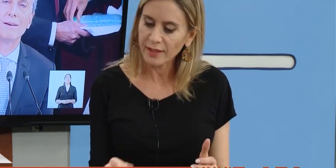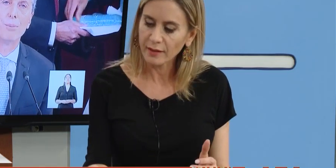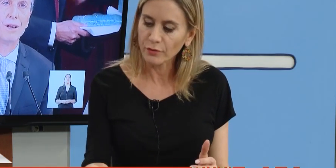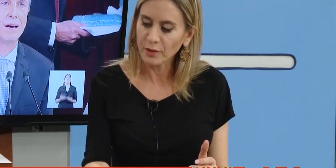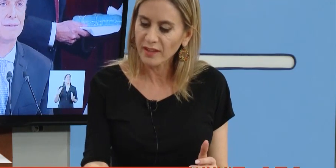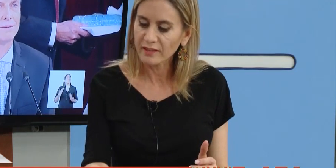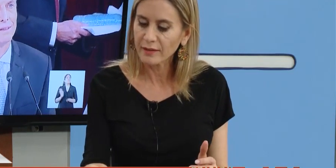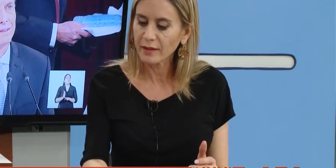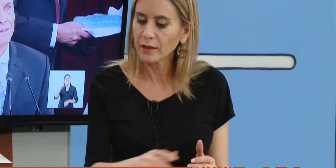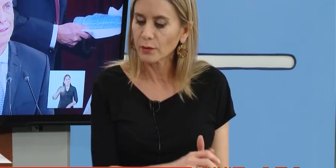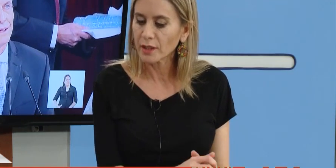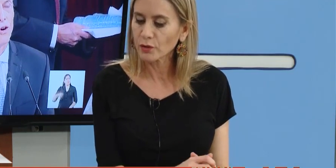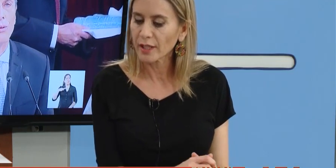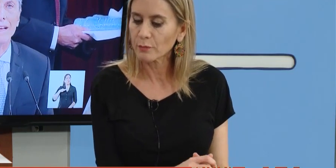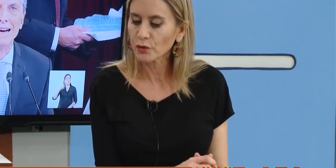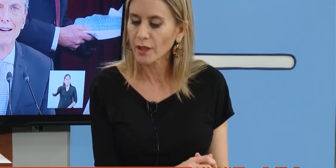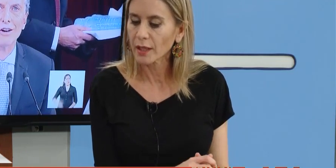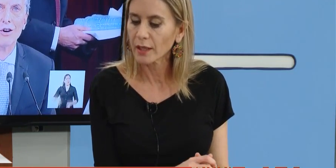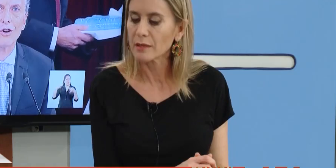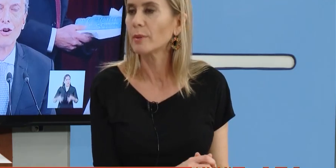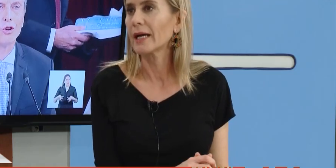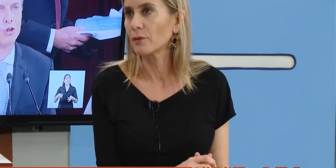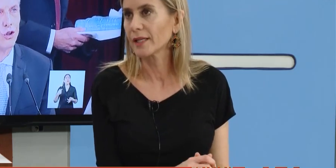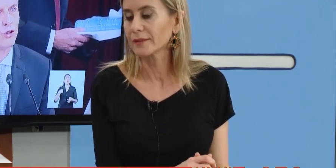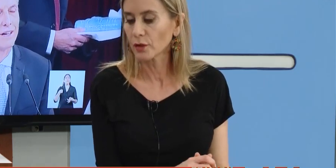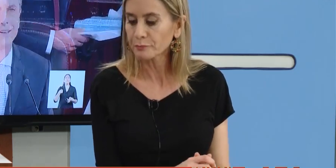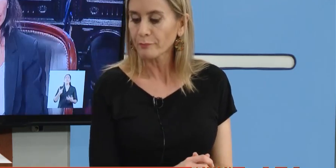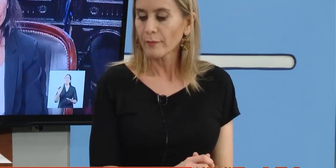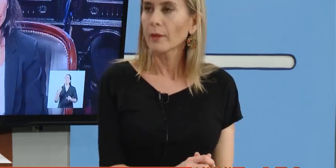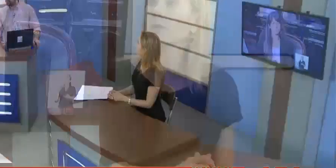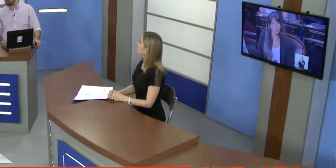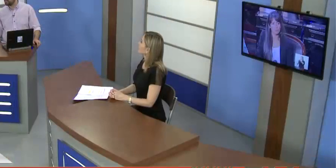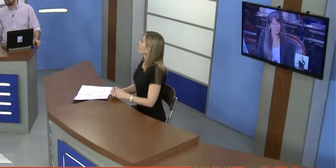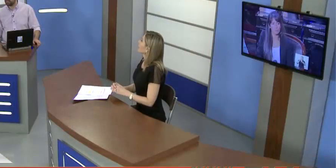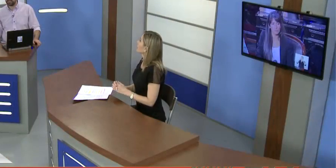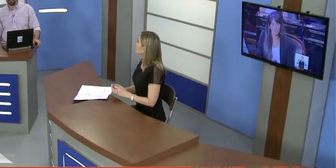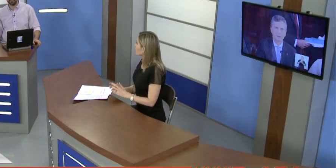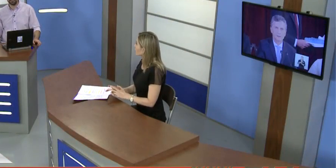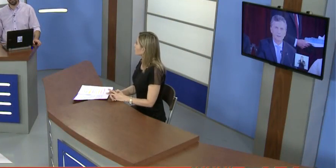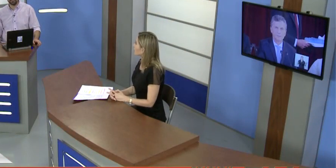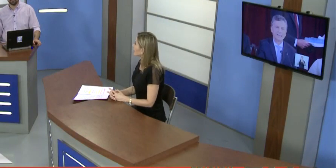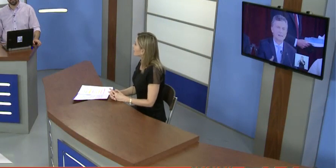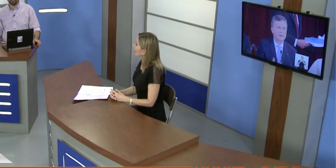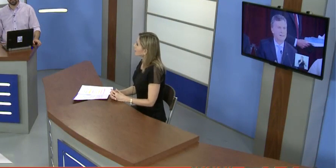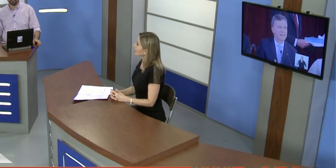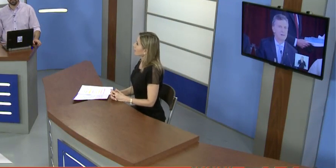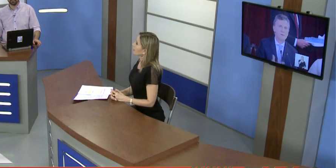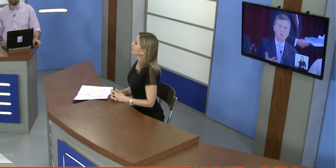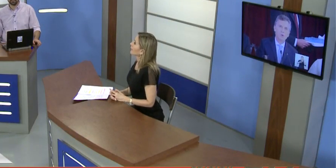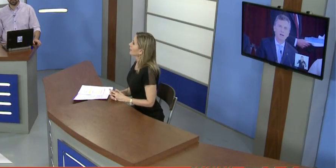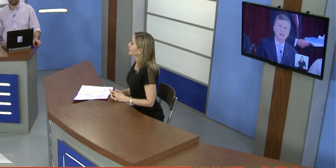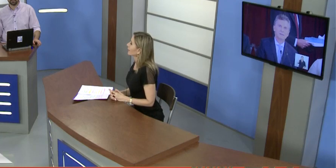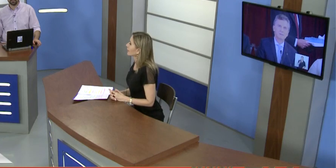una frase que fue muy interesante, unidos seremos imparables, ¿no? Lo destacaban todos los medios, ¿no? Y otra cosa importante para